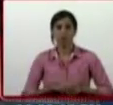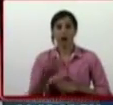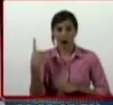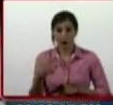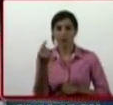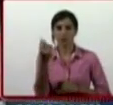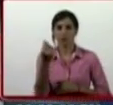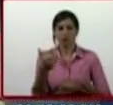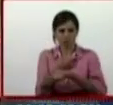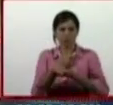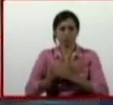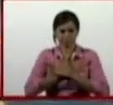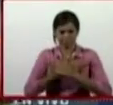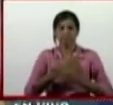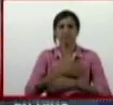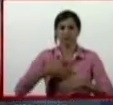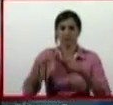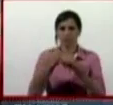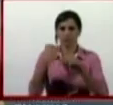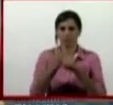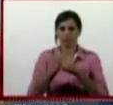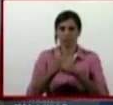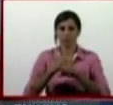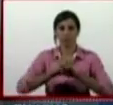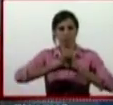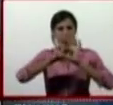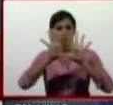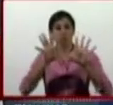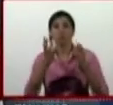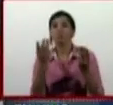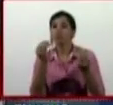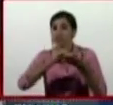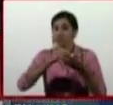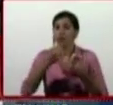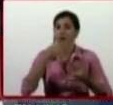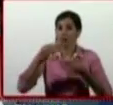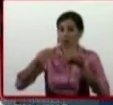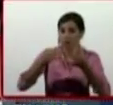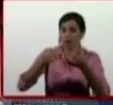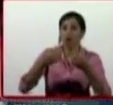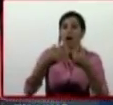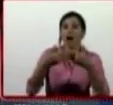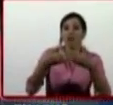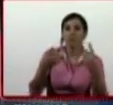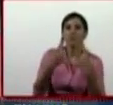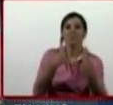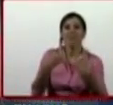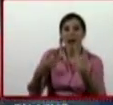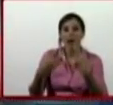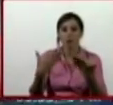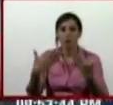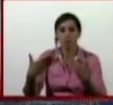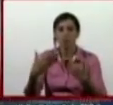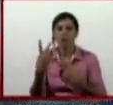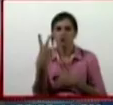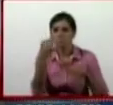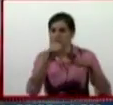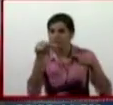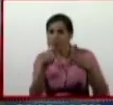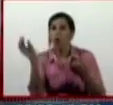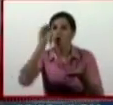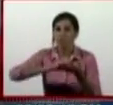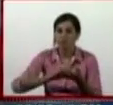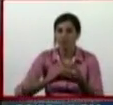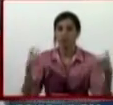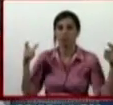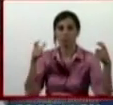hay un gobierno dispuesto a trabajar, lo aclaramos mil veces. Abrimos el diálogo, tenemos un plan de trabajo, en 2 semanas nos volvemos a reunir,